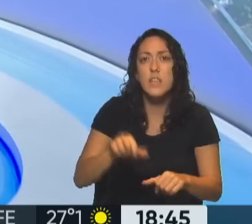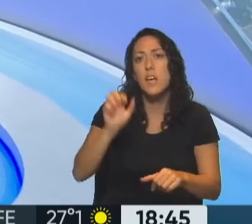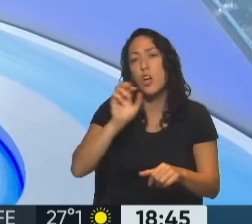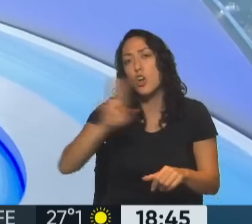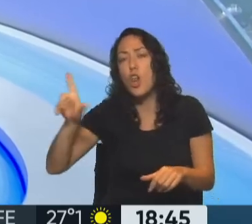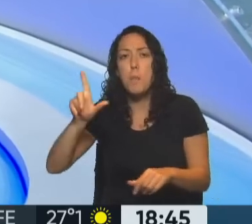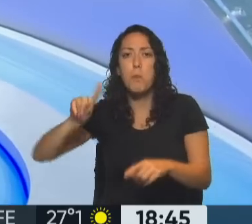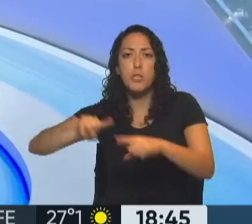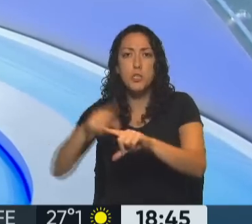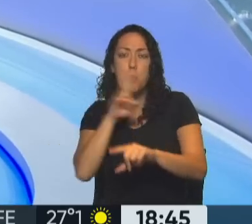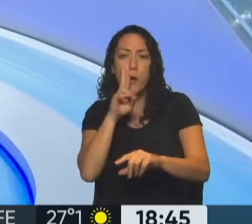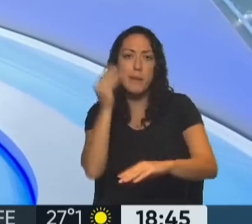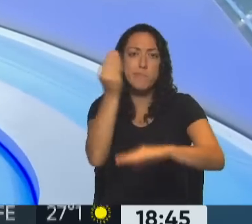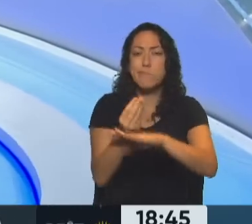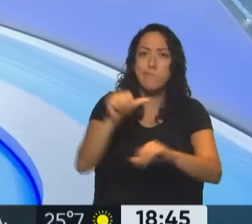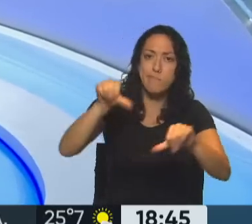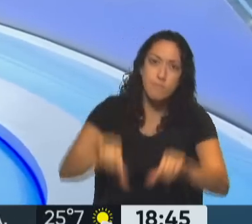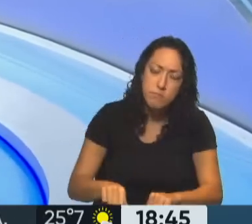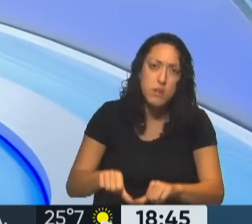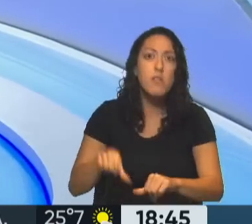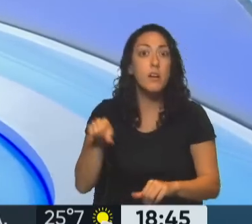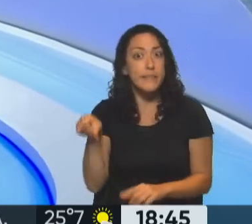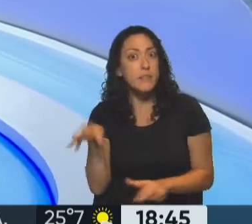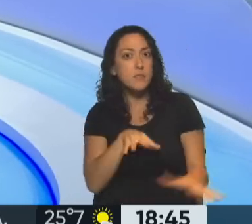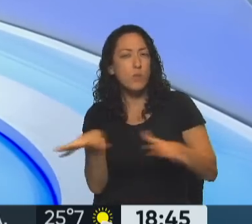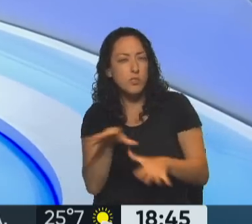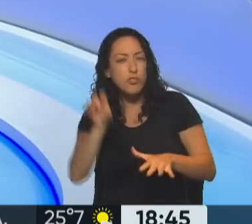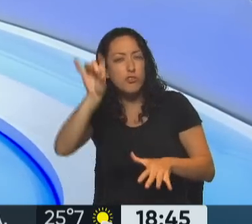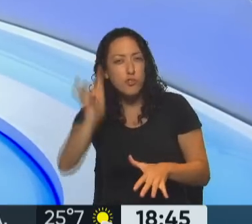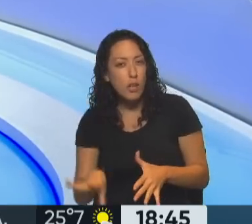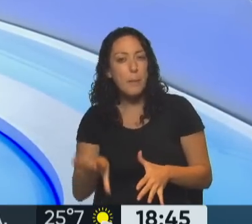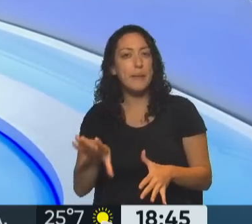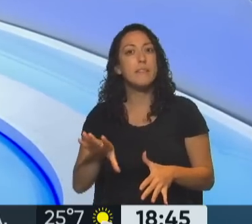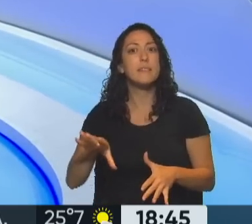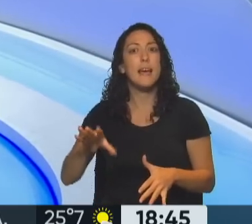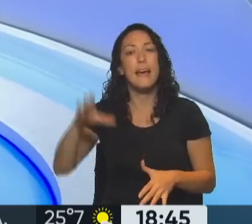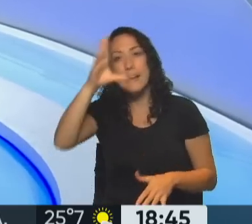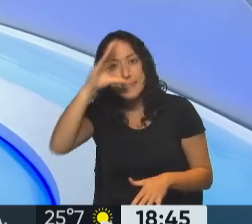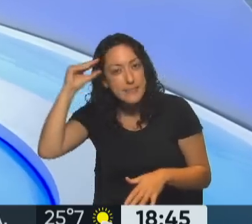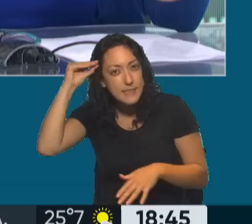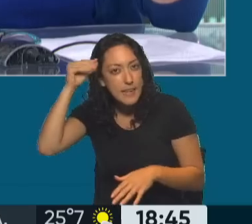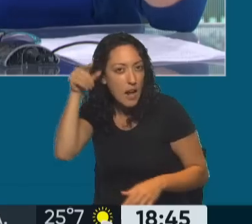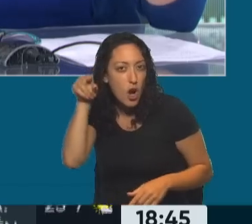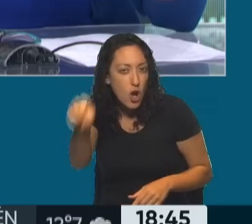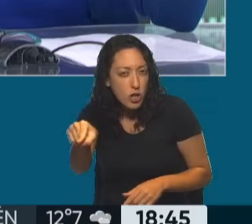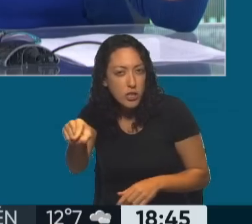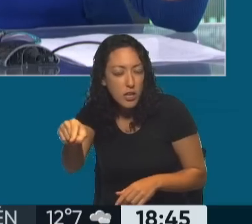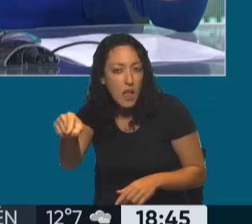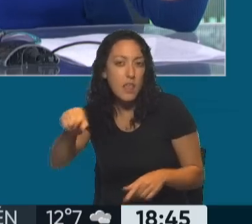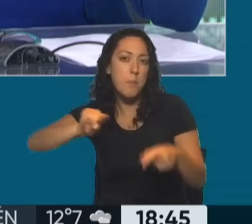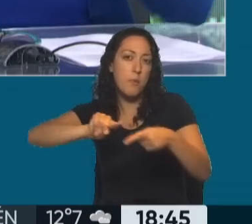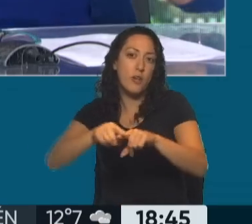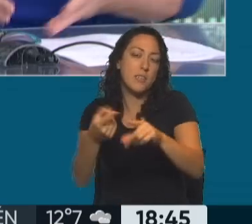este hecho, no tenemos que imaginarnos que solamente disuade a Cristina Kirchner, que ya está obviamente